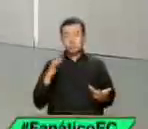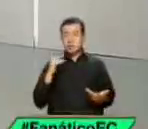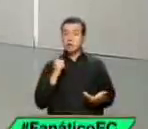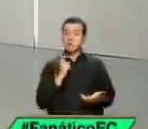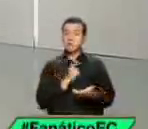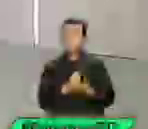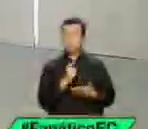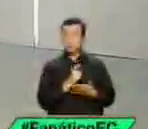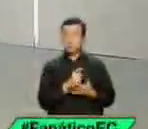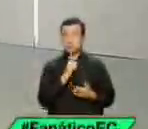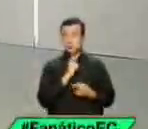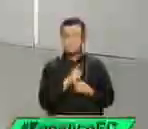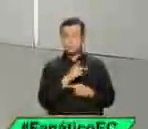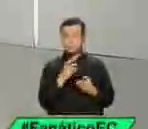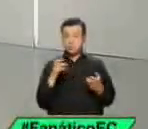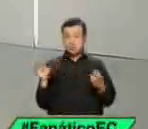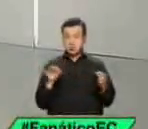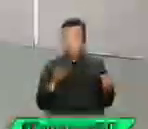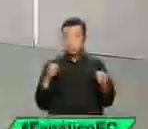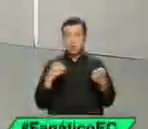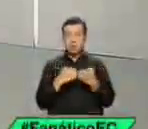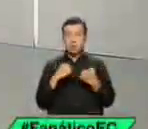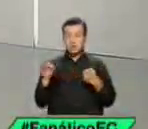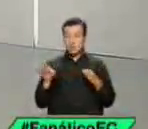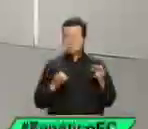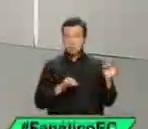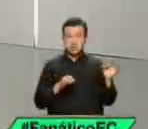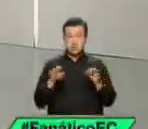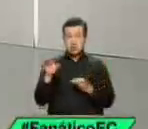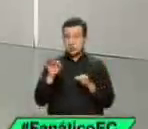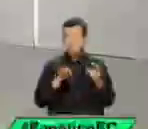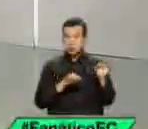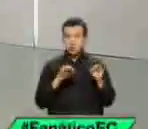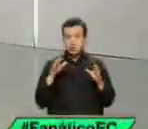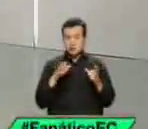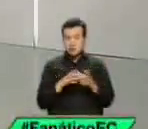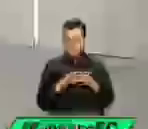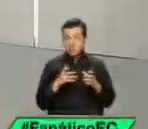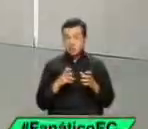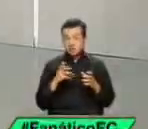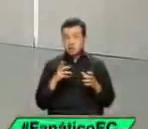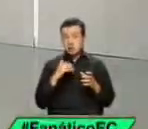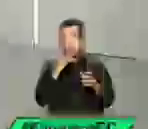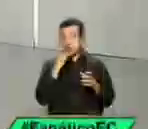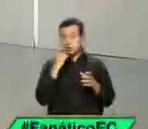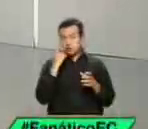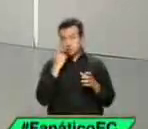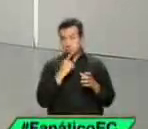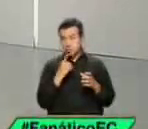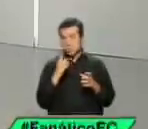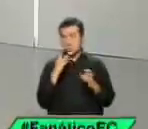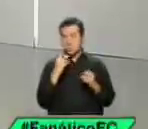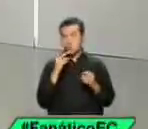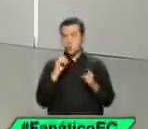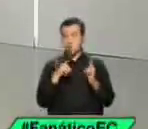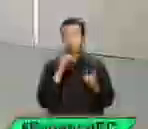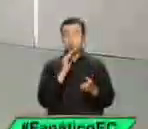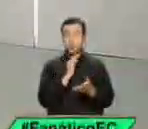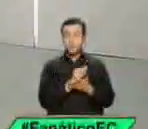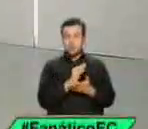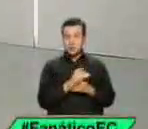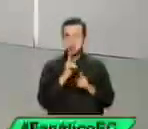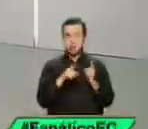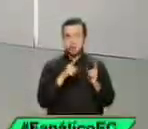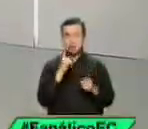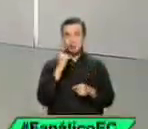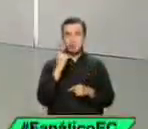mayor al tratar de armar un equipo que, como hemos dicho, tratará de recomponer también una figura con una serie de bajas y